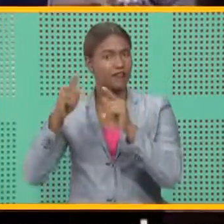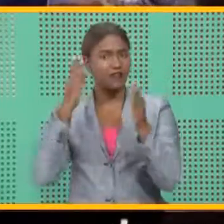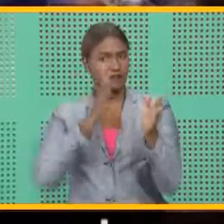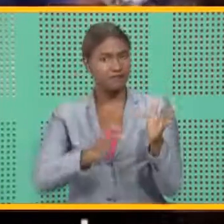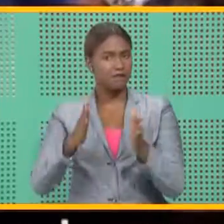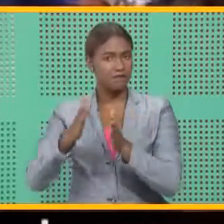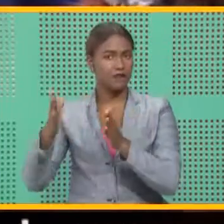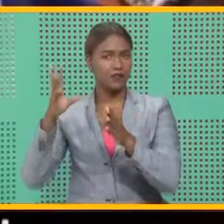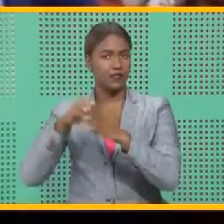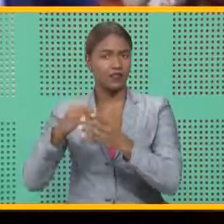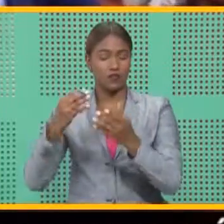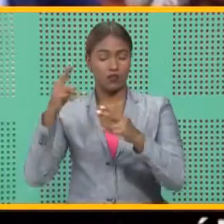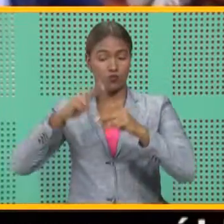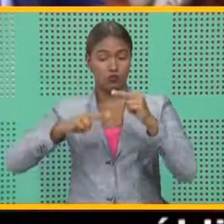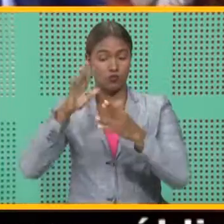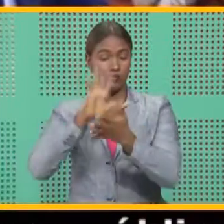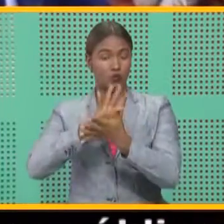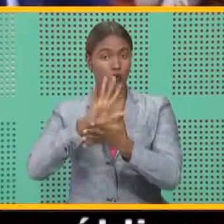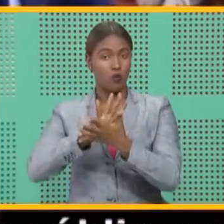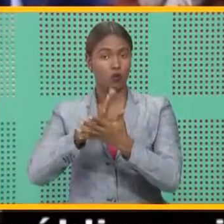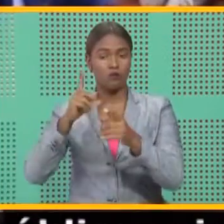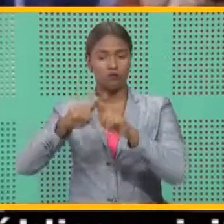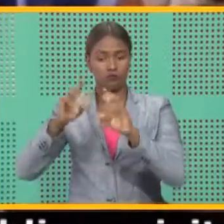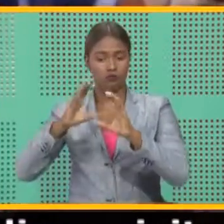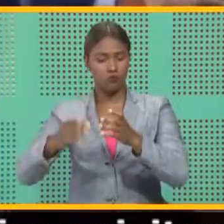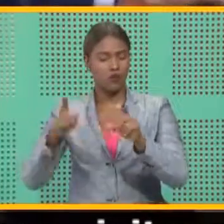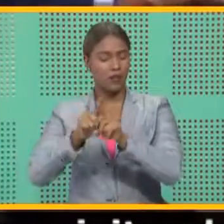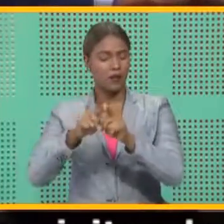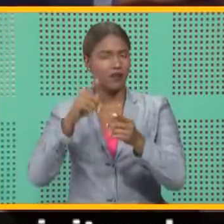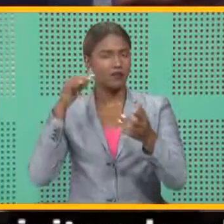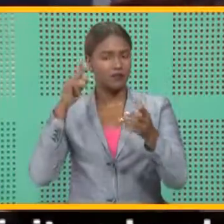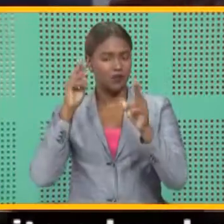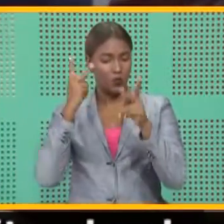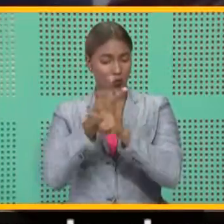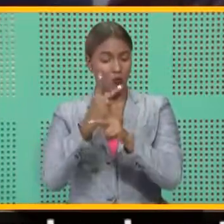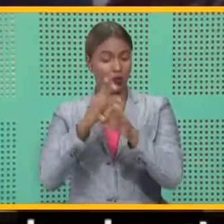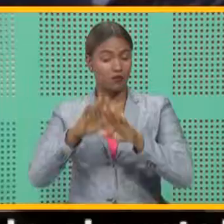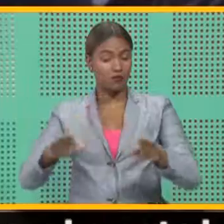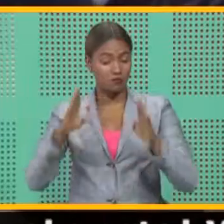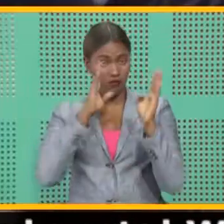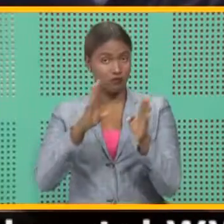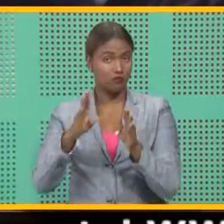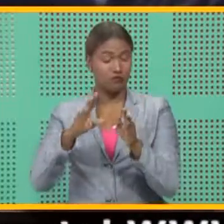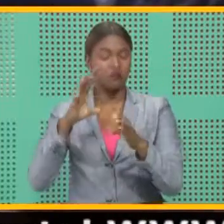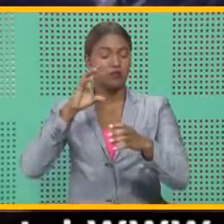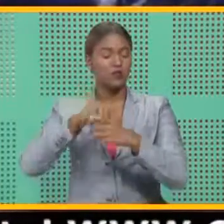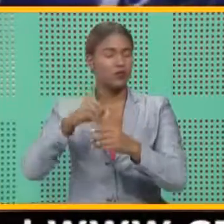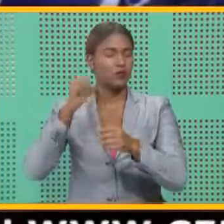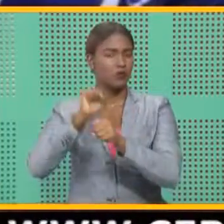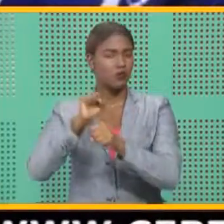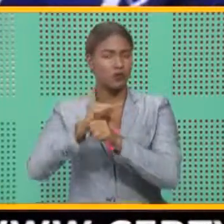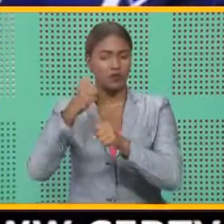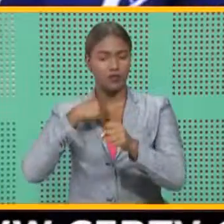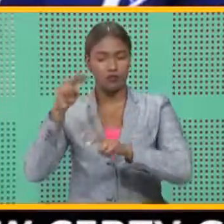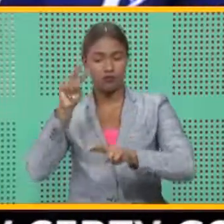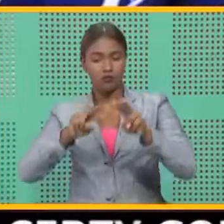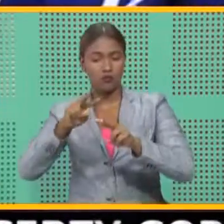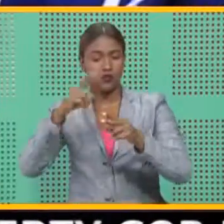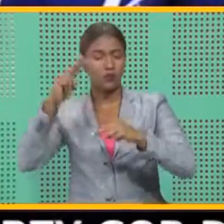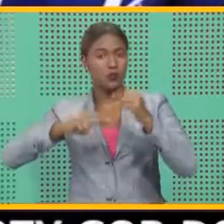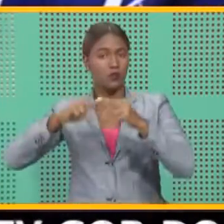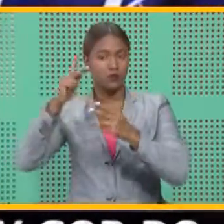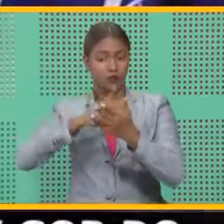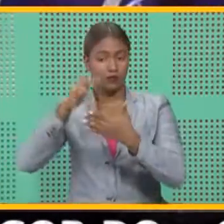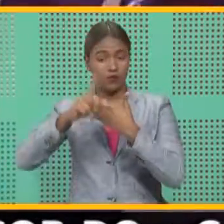en la construcción de escuelas, liceos y estancias infantiles. La sesión de trabajo en la que se pasó revista al programa de